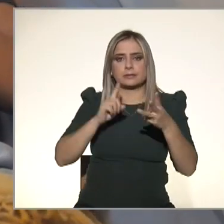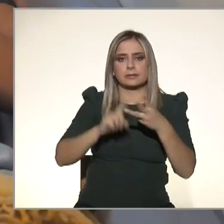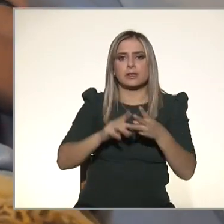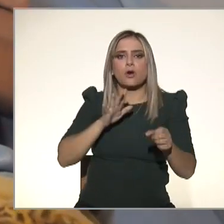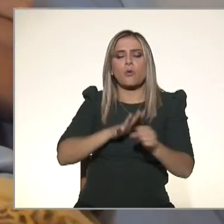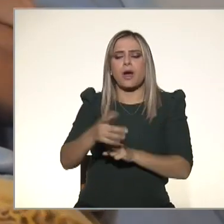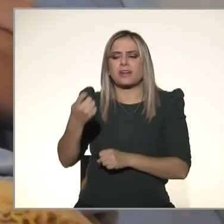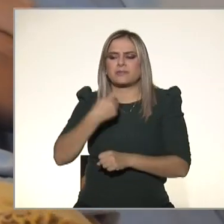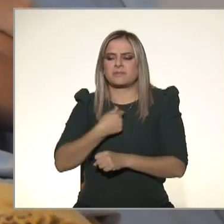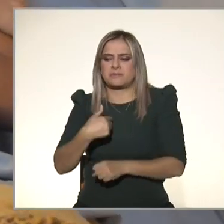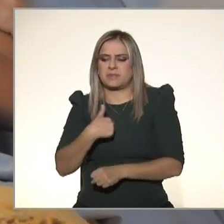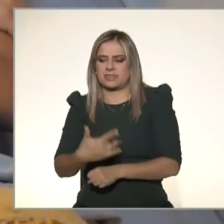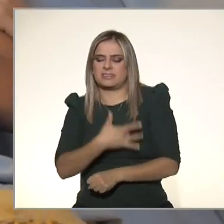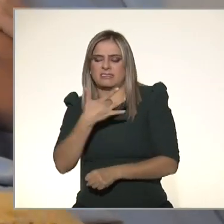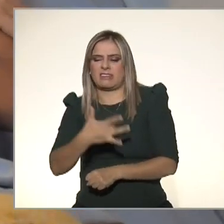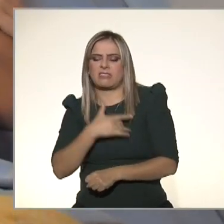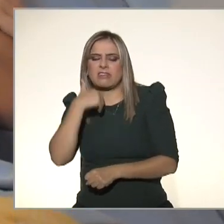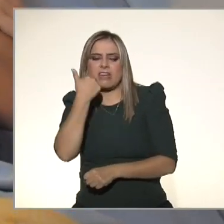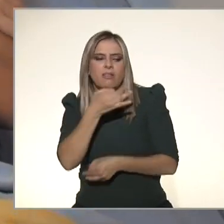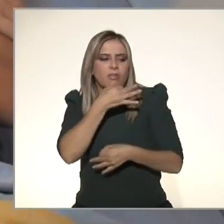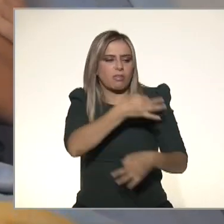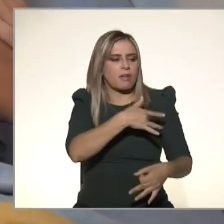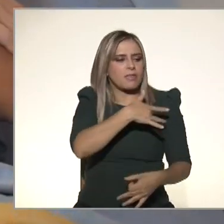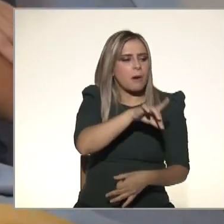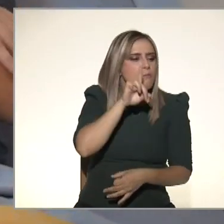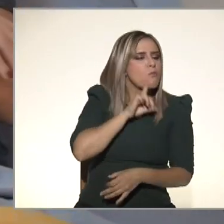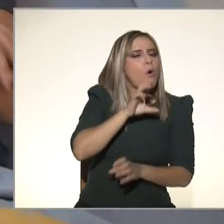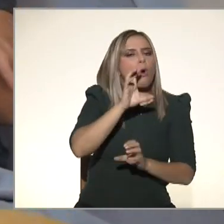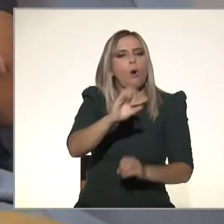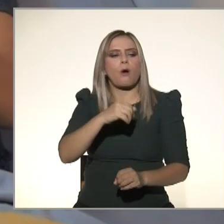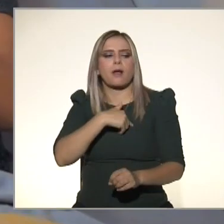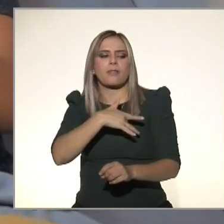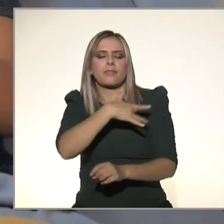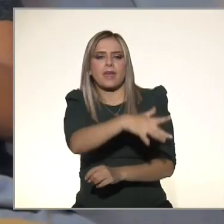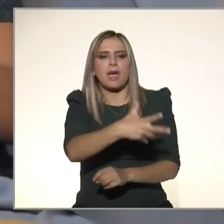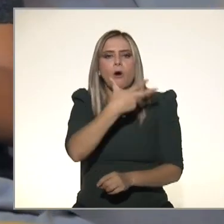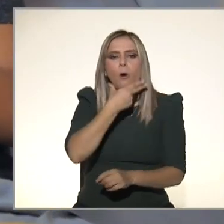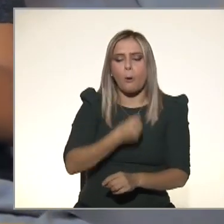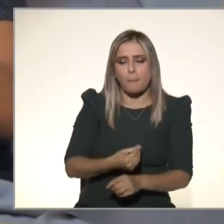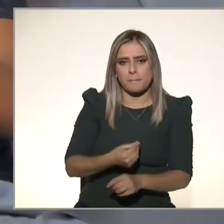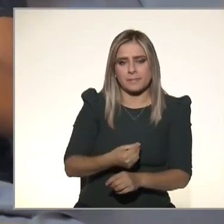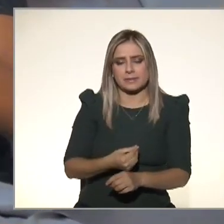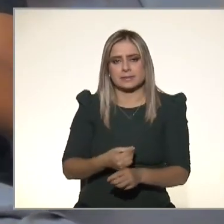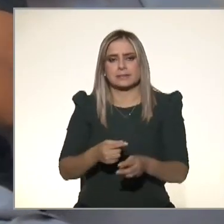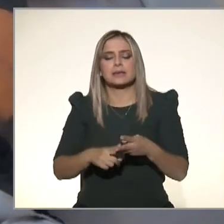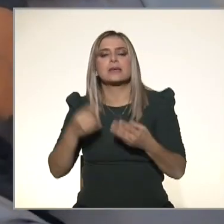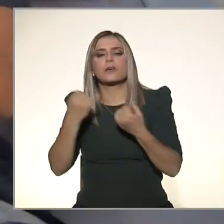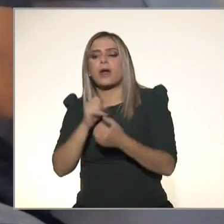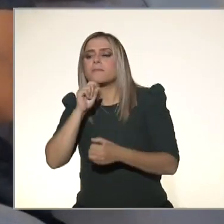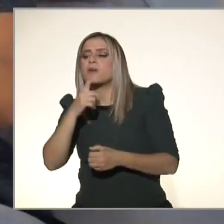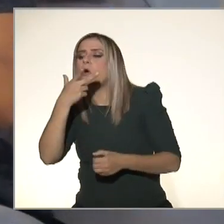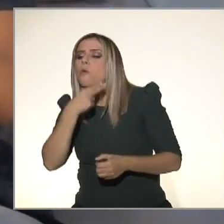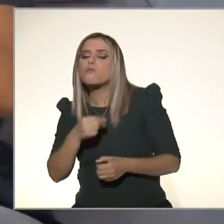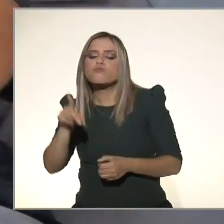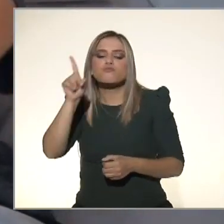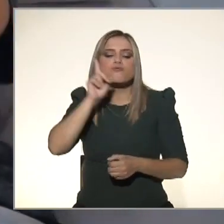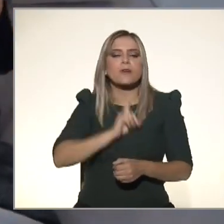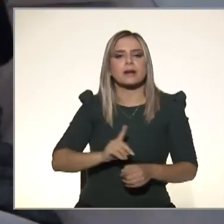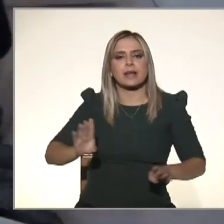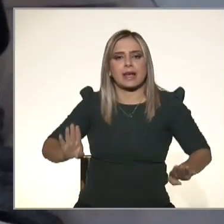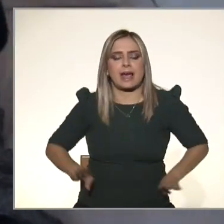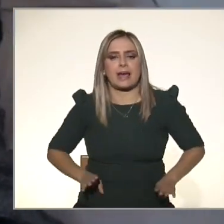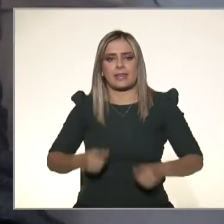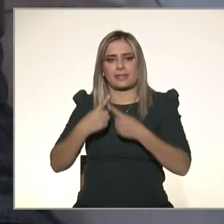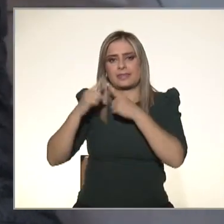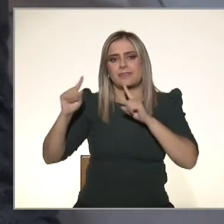orientación erótico-afectiva. Es muy importante conocer las diferentes formas de expresión de la masculinidad y la feminidad en el contexto